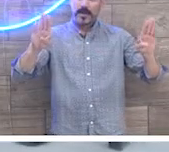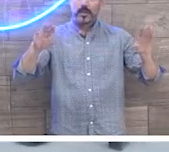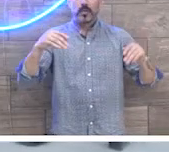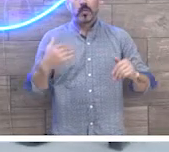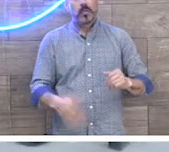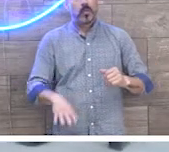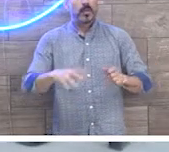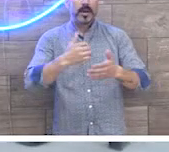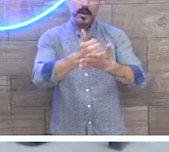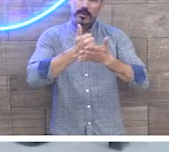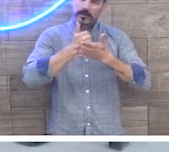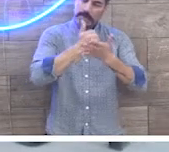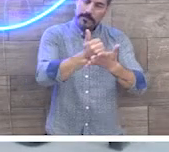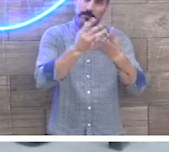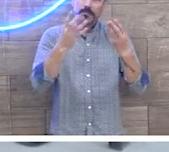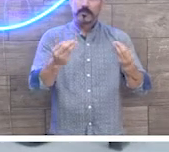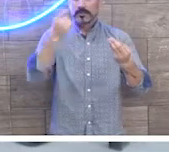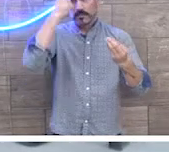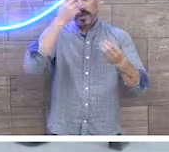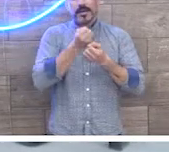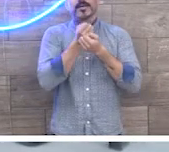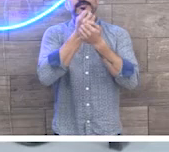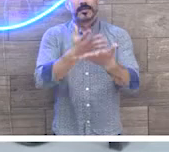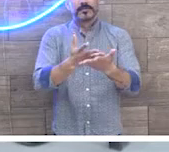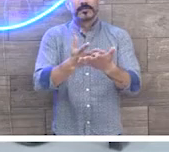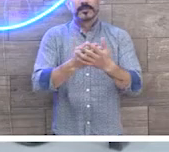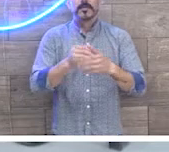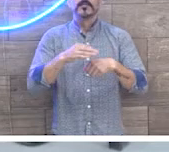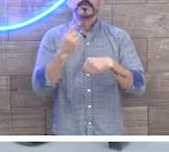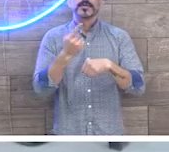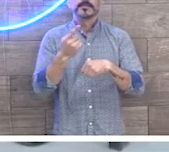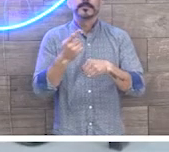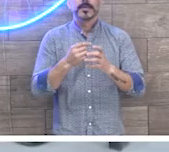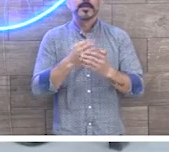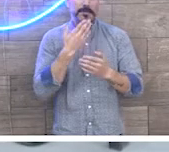para poder difundirlo, porque no es lo mismo escucharlo que verlo.